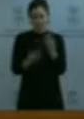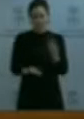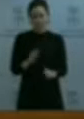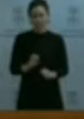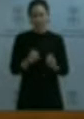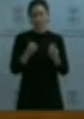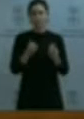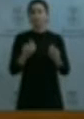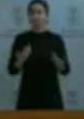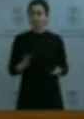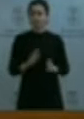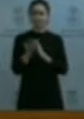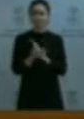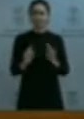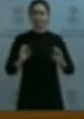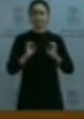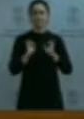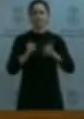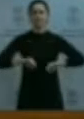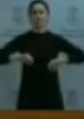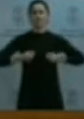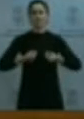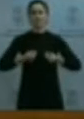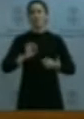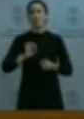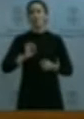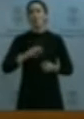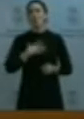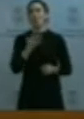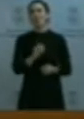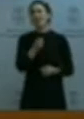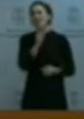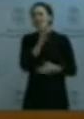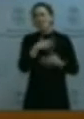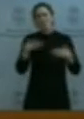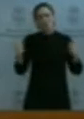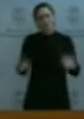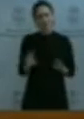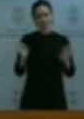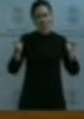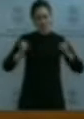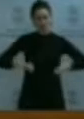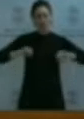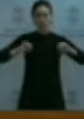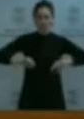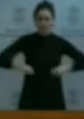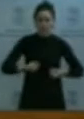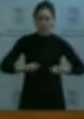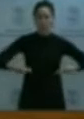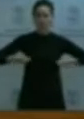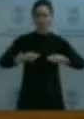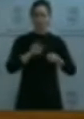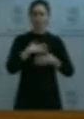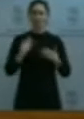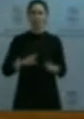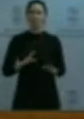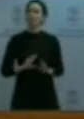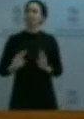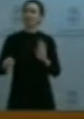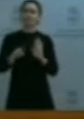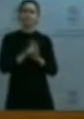o concierto, o llámenlo como quieran y pónganlo como quieran, pero consideramos ese punto prioritario. Por lo demás, como pueden ver,